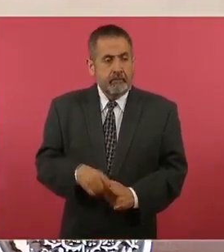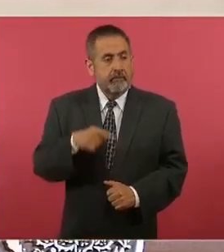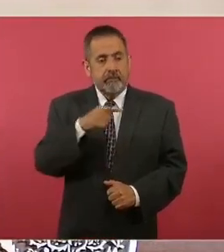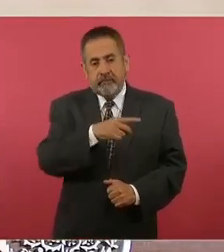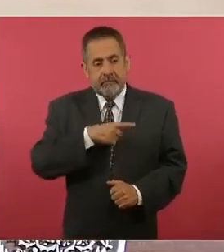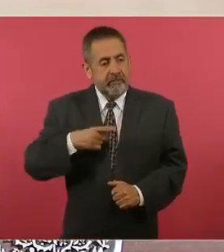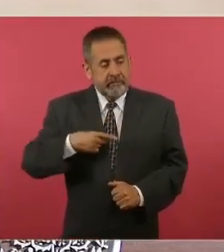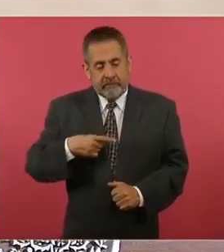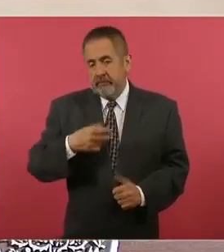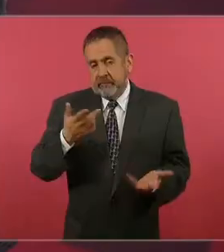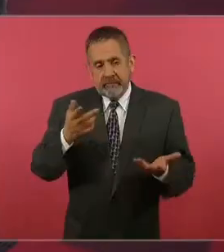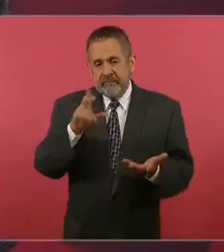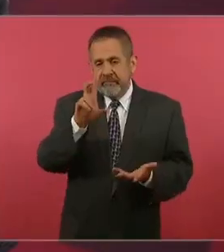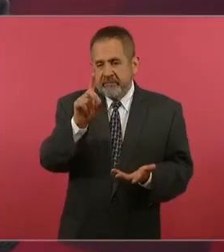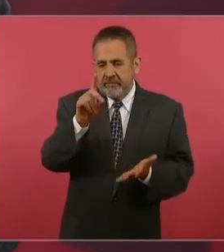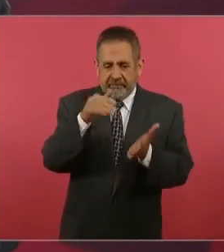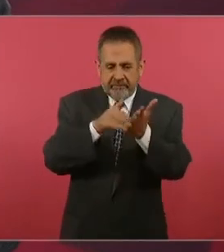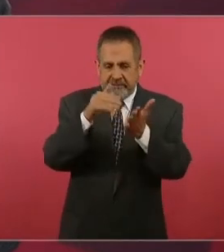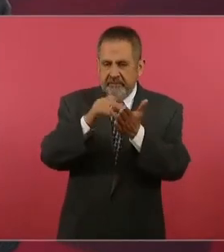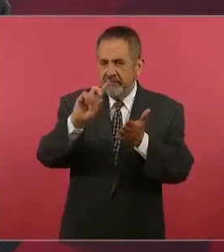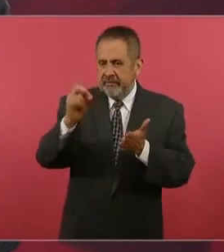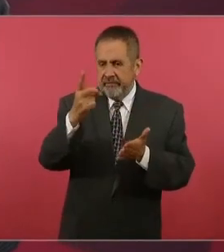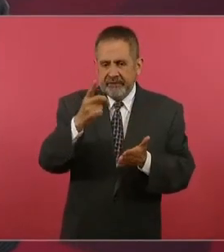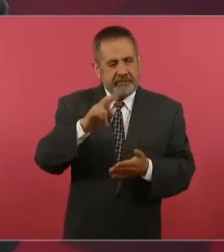aportar estos 30 millones de dólares,